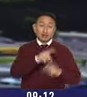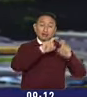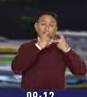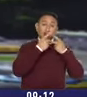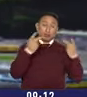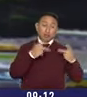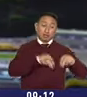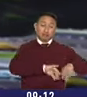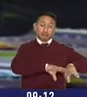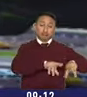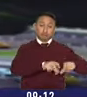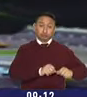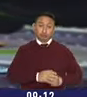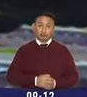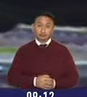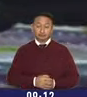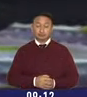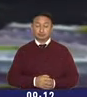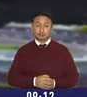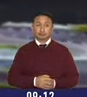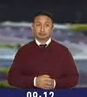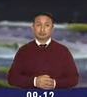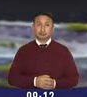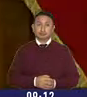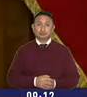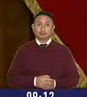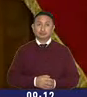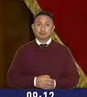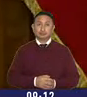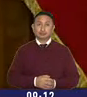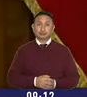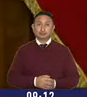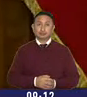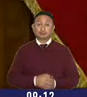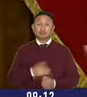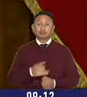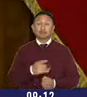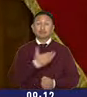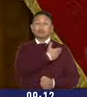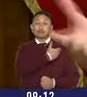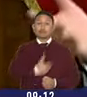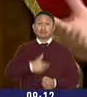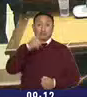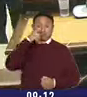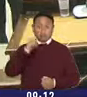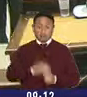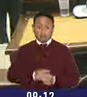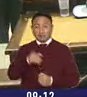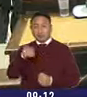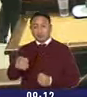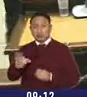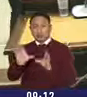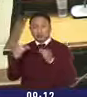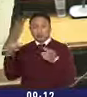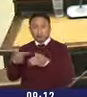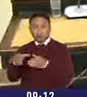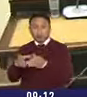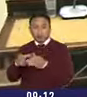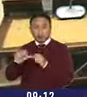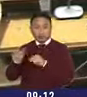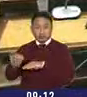de corrupción en las empresas públicas. De conspiradora calificó el primer mandatario Guillermo Lasso a la comisión